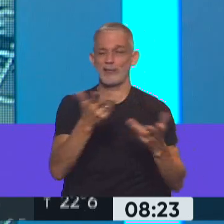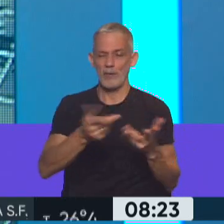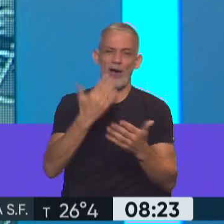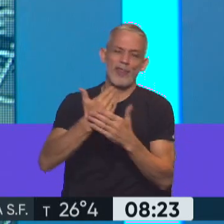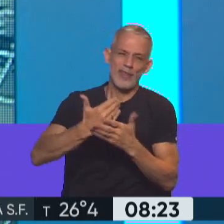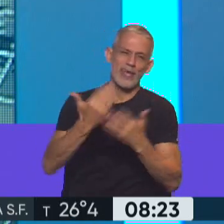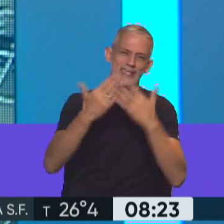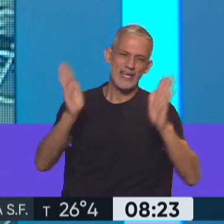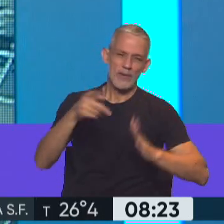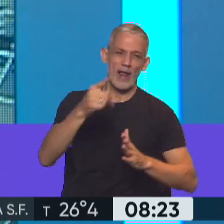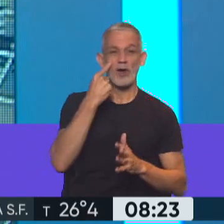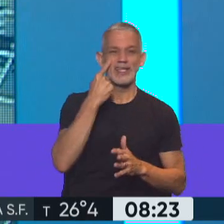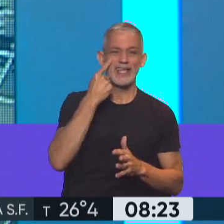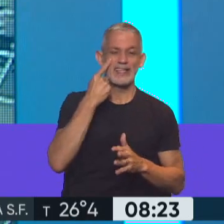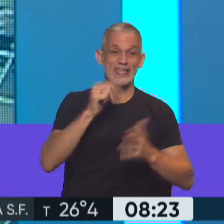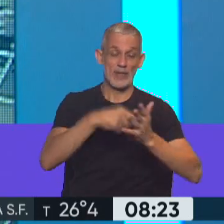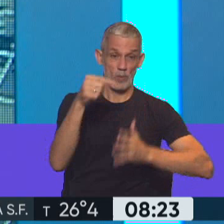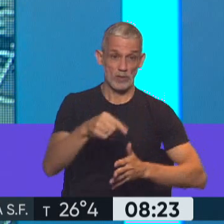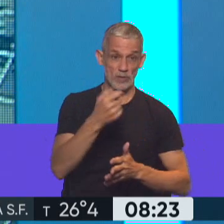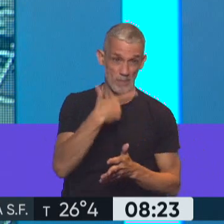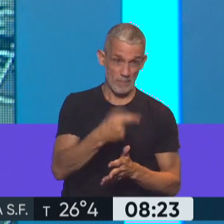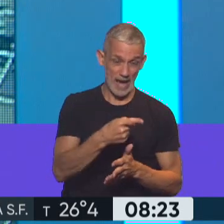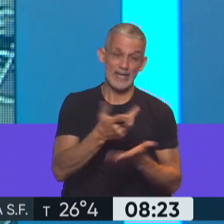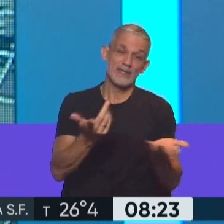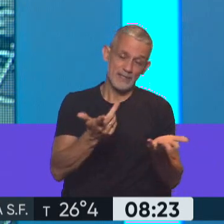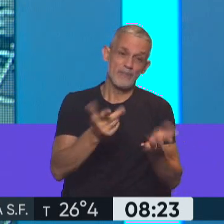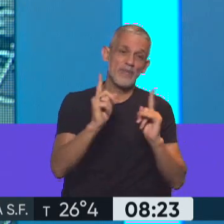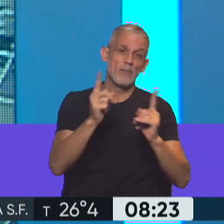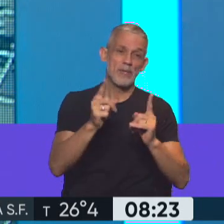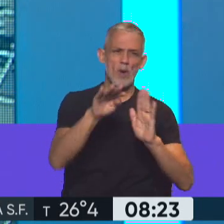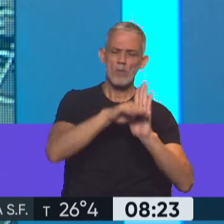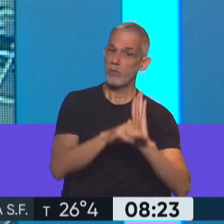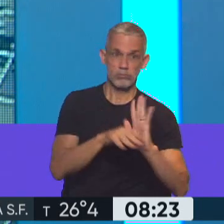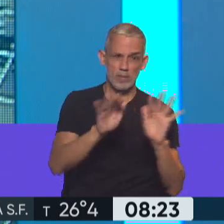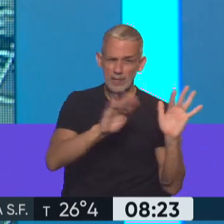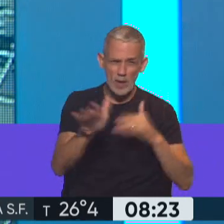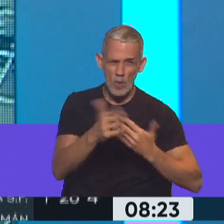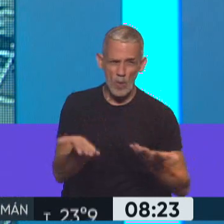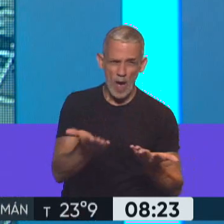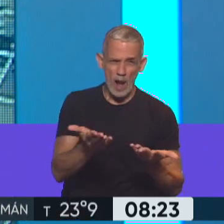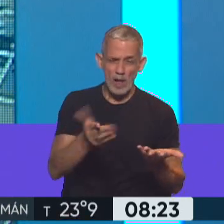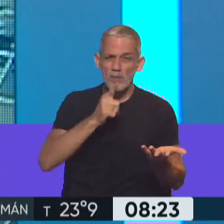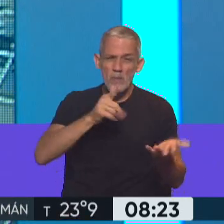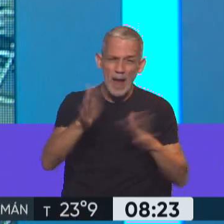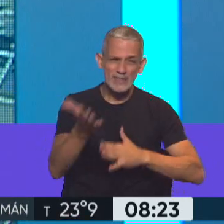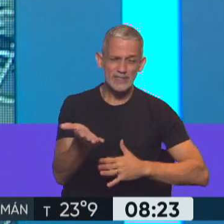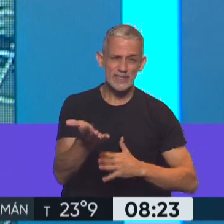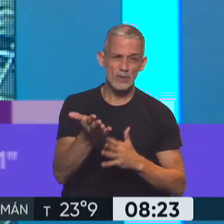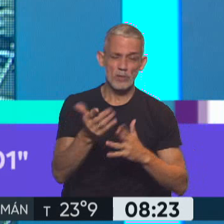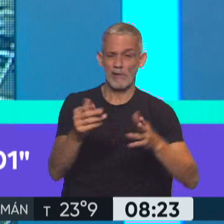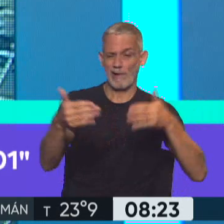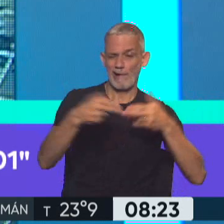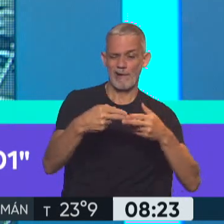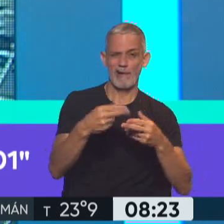derecha liberal, con un intendente porteño, volvieron a aplicar un programa bastante similar que terminó en consecuencias bastante parecidas. O sea, no terminó en un corralito,